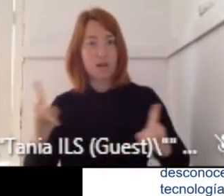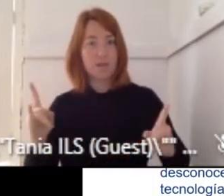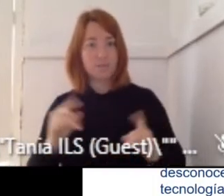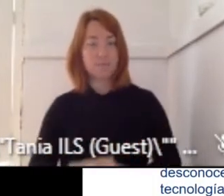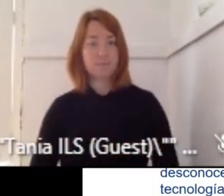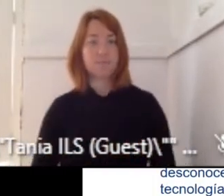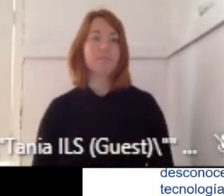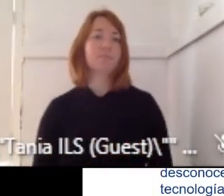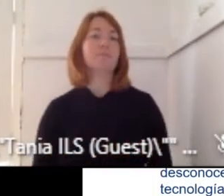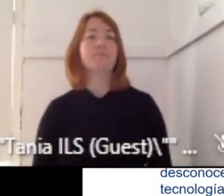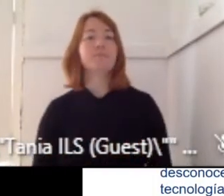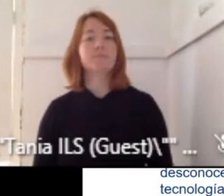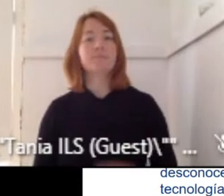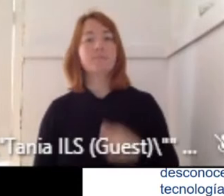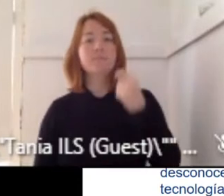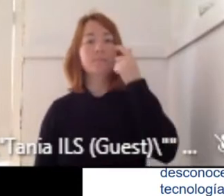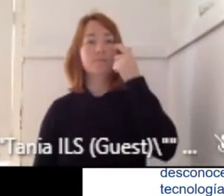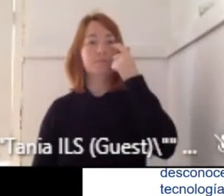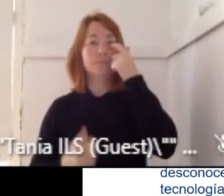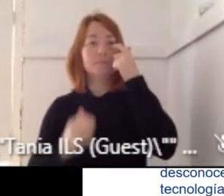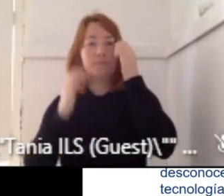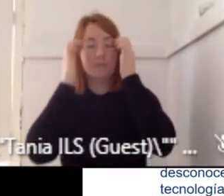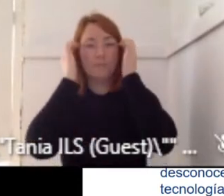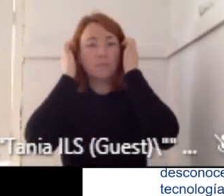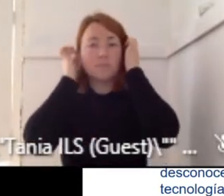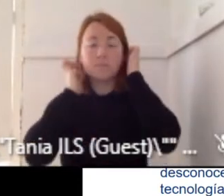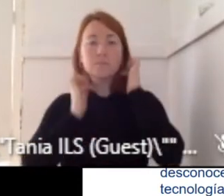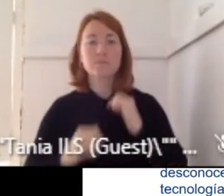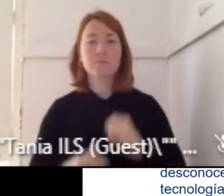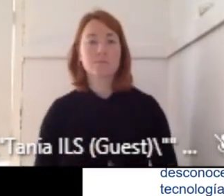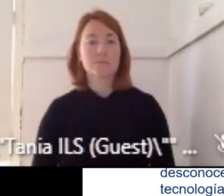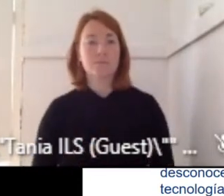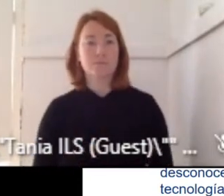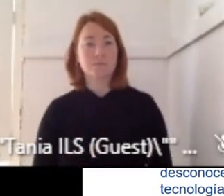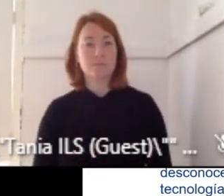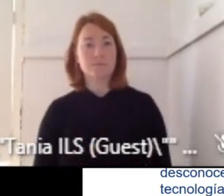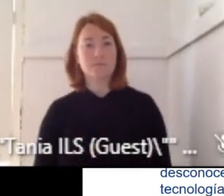modelos femeninos al alumnado, porque como dijo Antonio